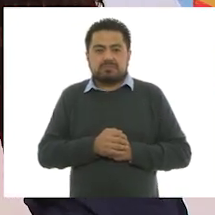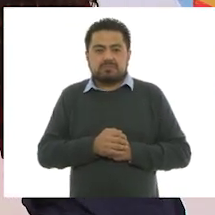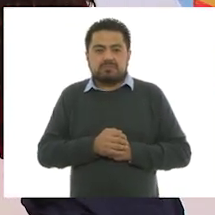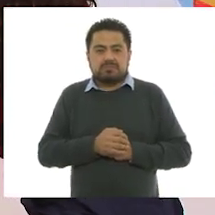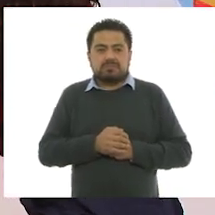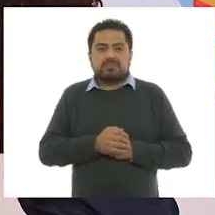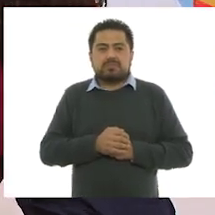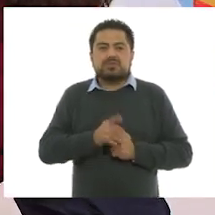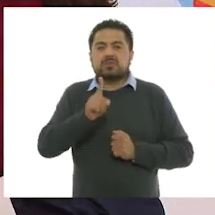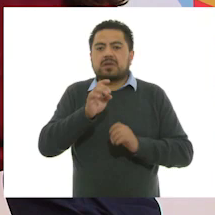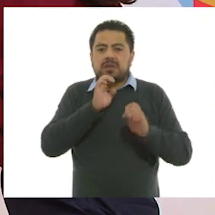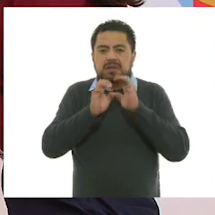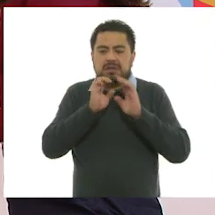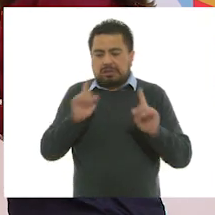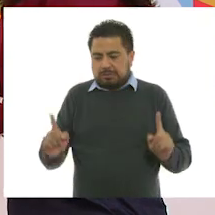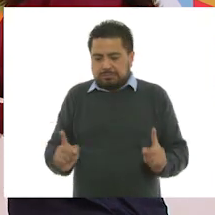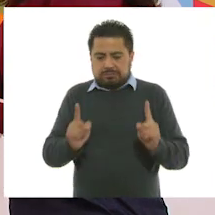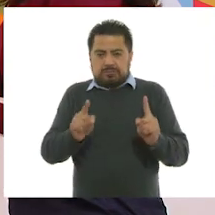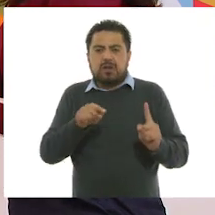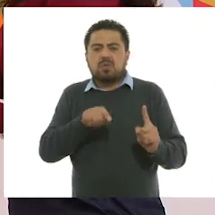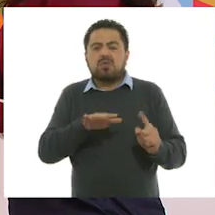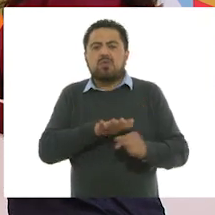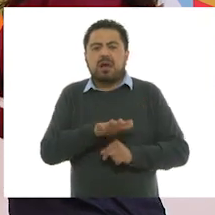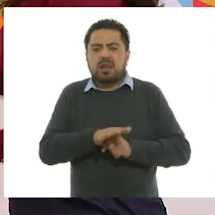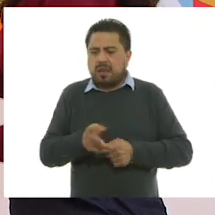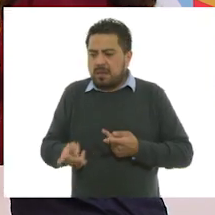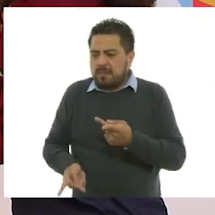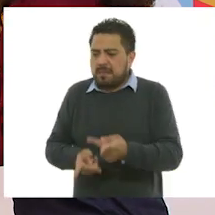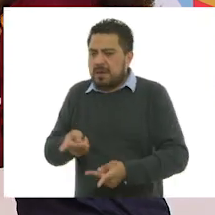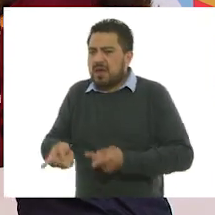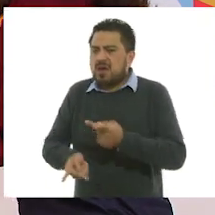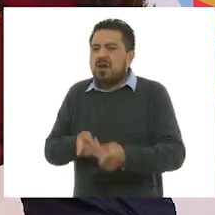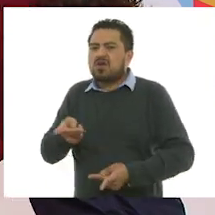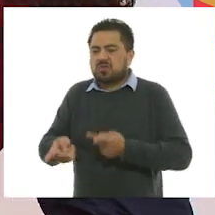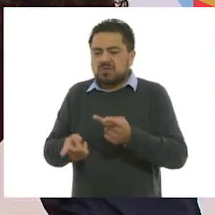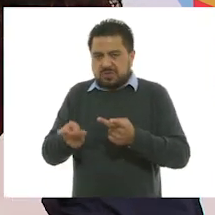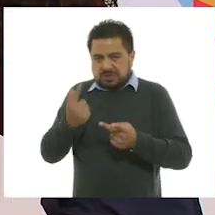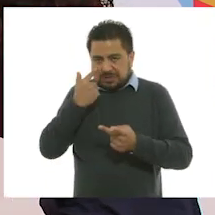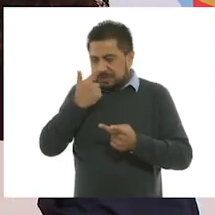y un entrevistador a través de preguntas abiertas